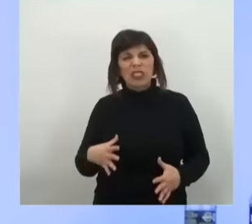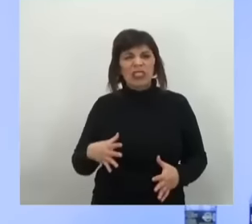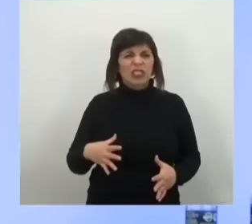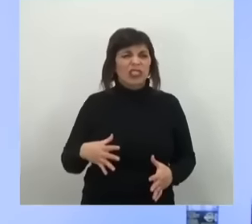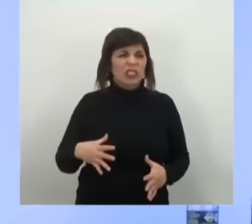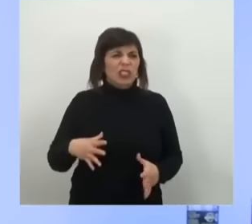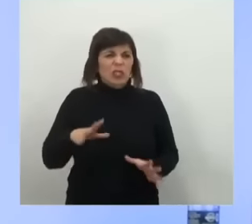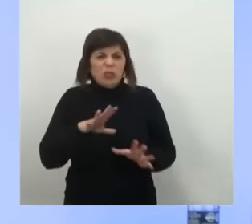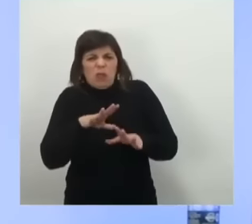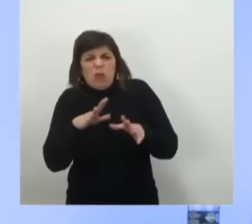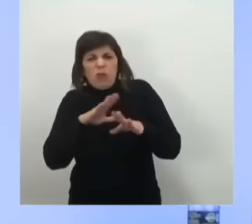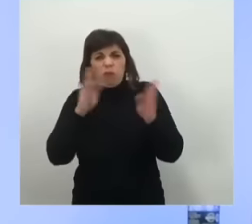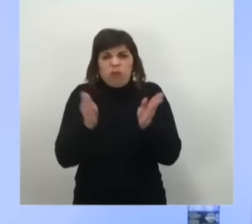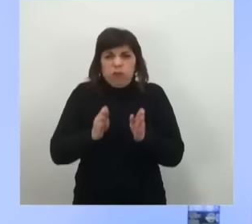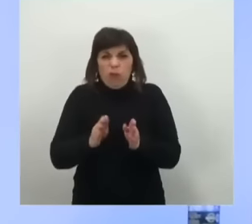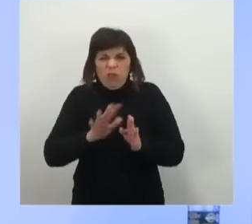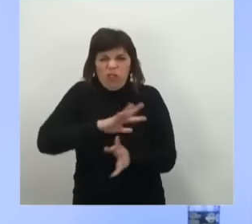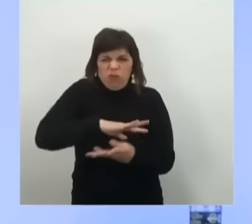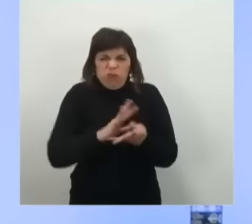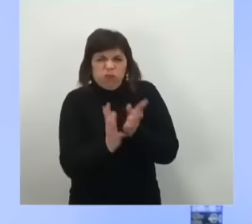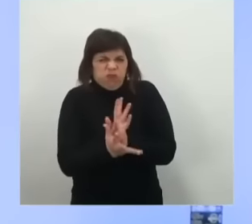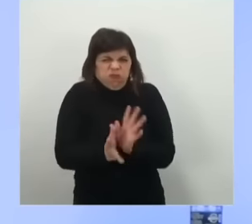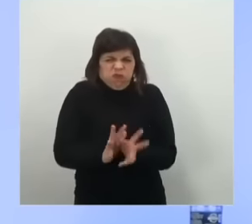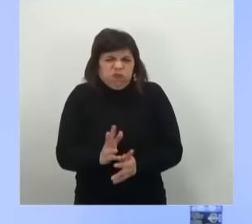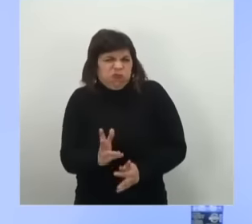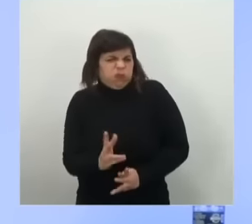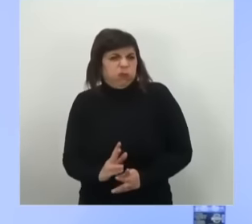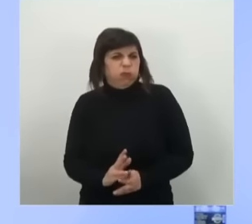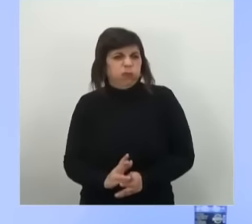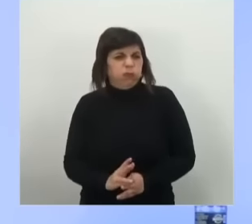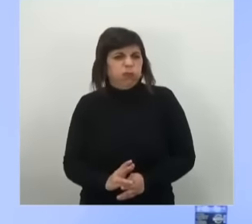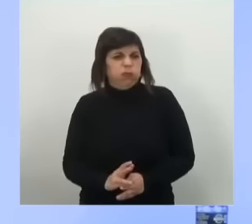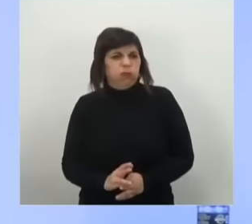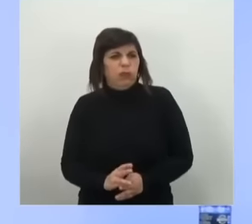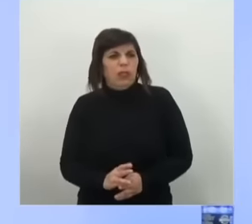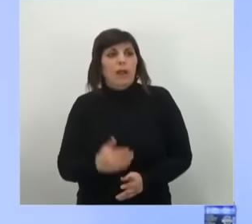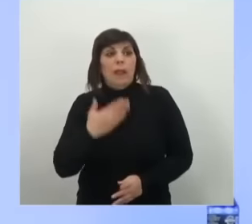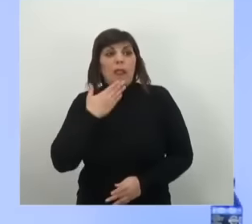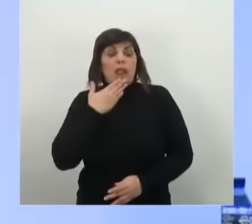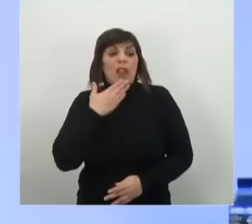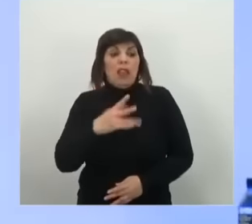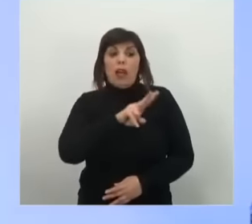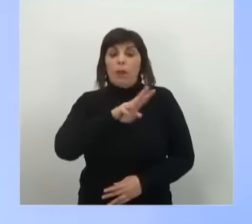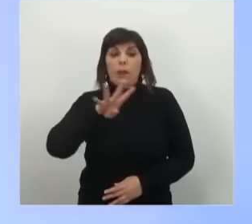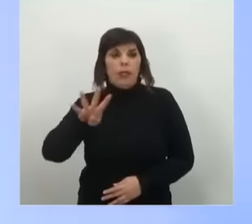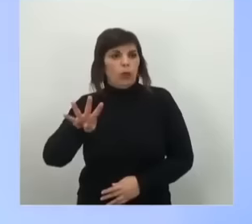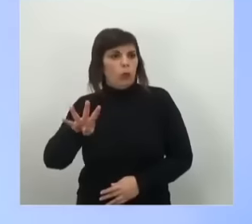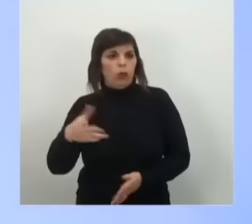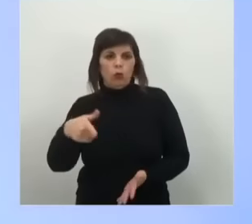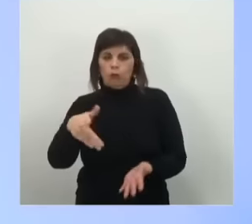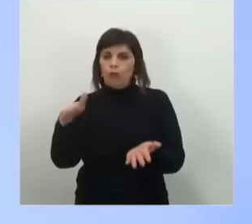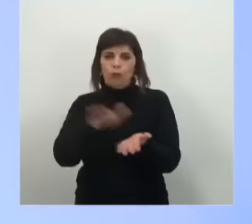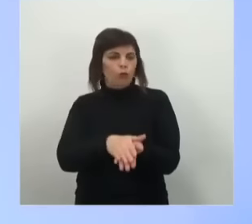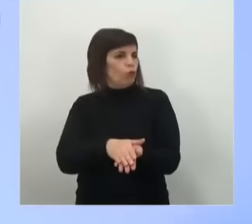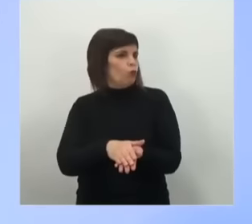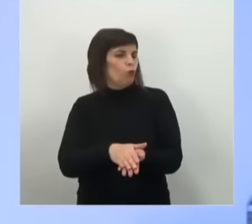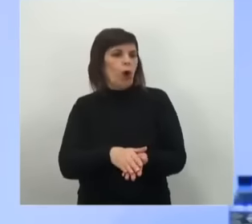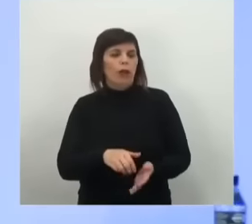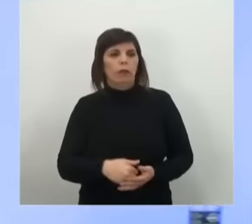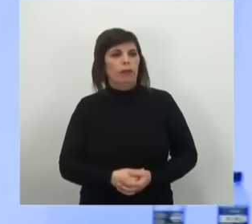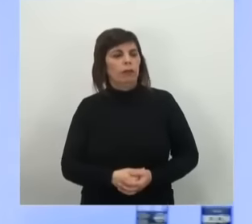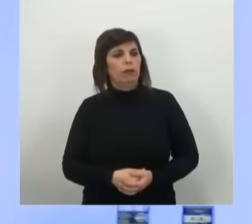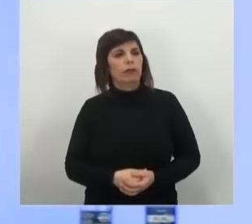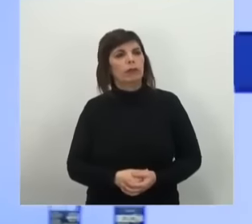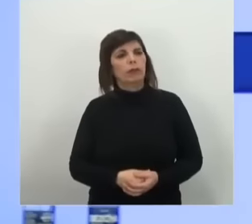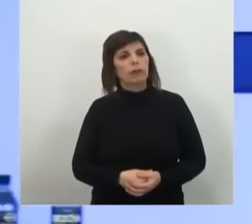te empiezas a deformar se empieza a deformar y como máximo vives hasta los veinticuatro años como máximo toda la gente que tiene lo que tú